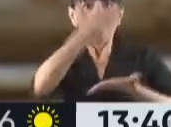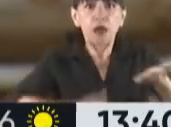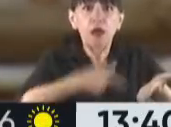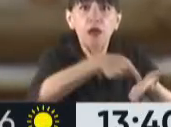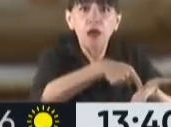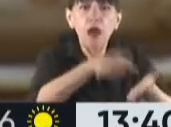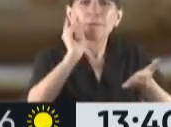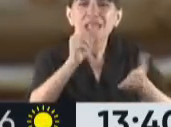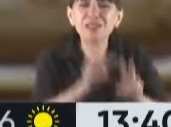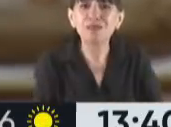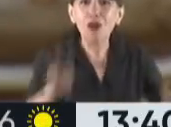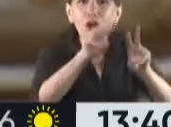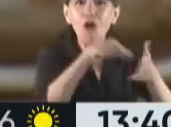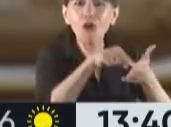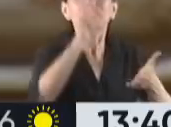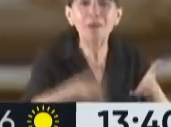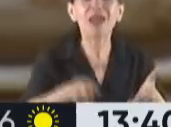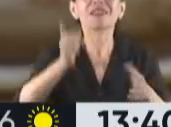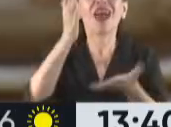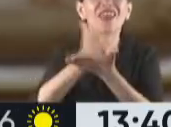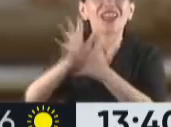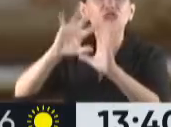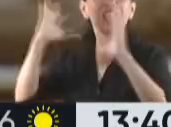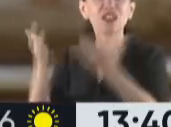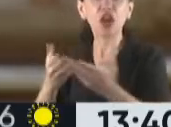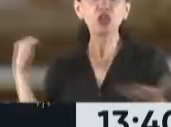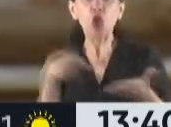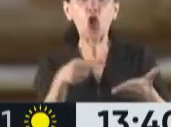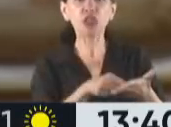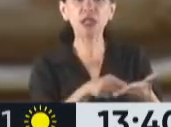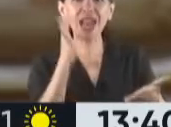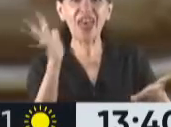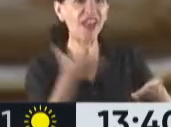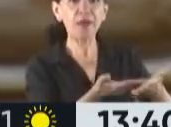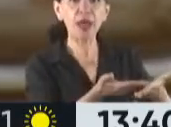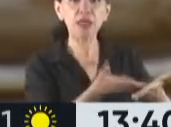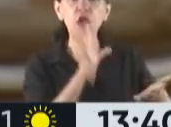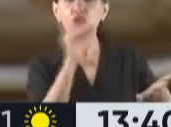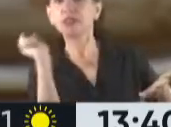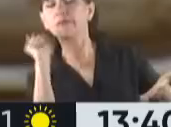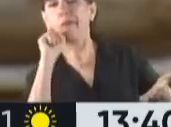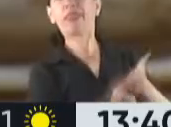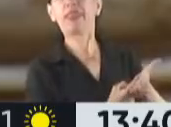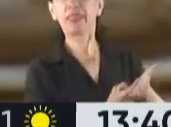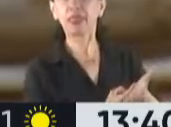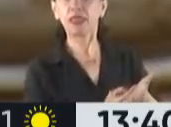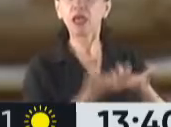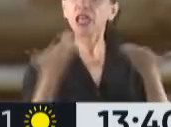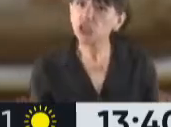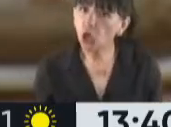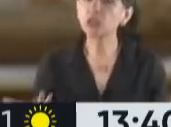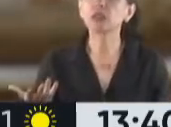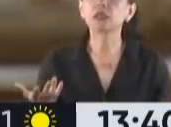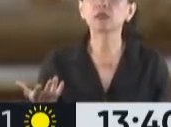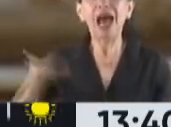Unidas y contra el derecho internacional. Y por lo tanto, era y sigue siendo necesario apoyar